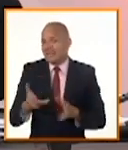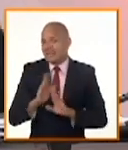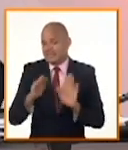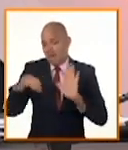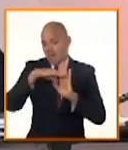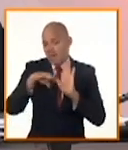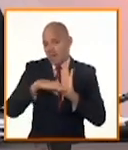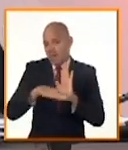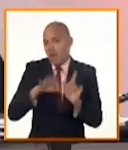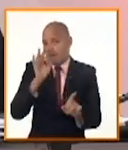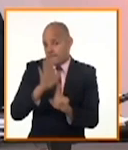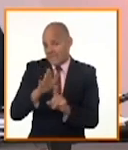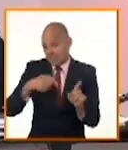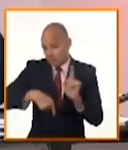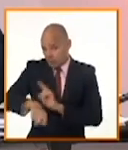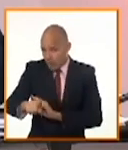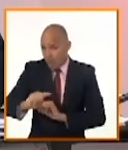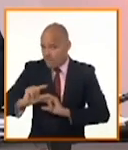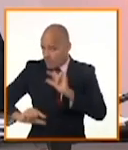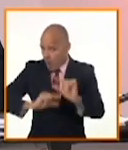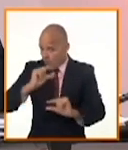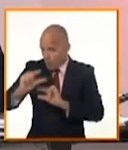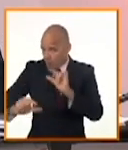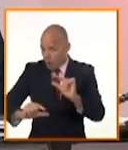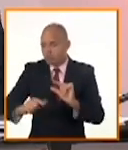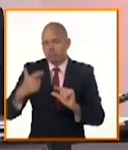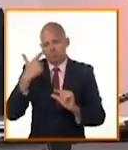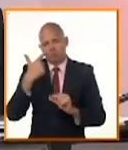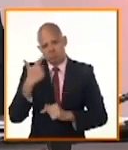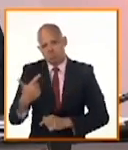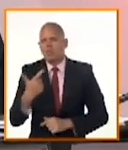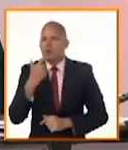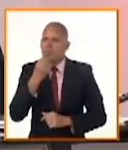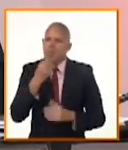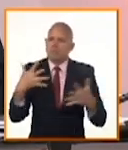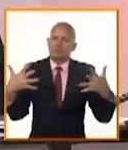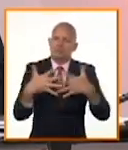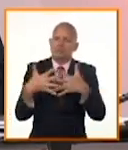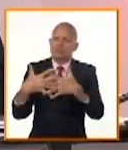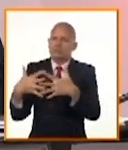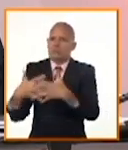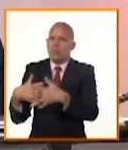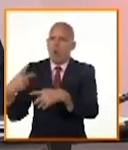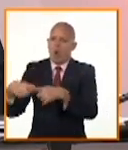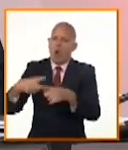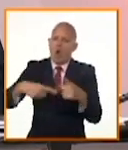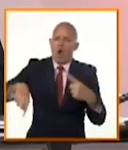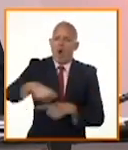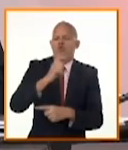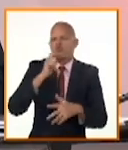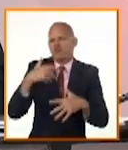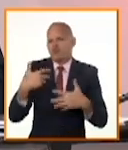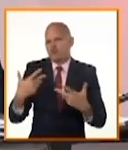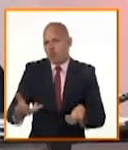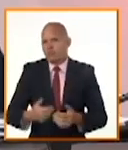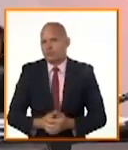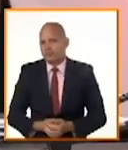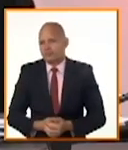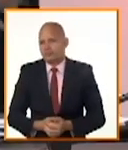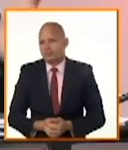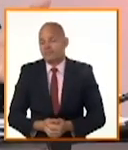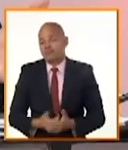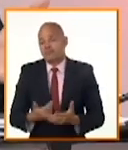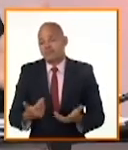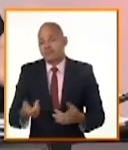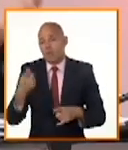podrán irse intercalando se podrán ir pues uniendo todas estas decisiones y habrá temas